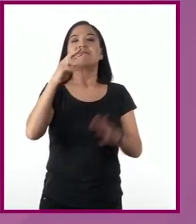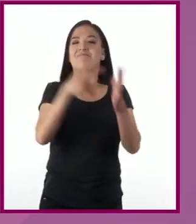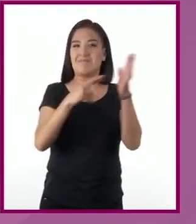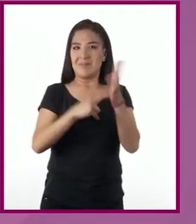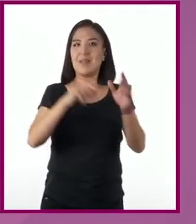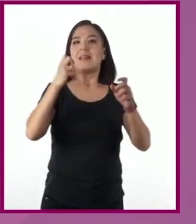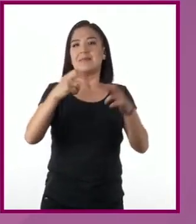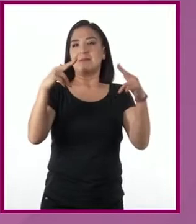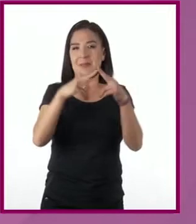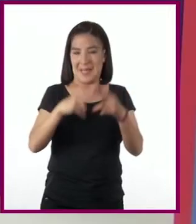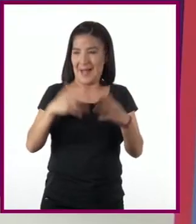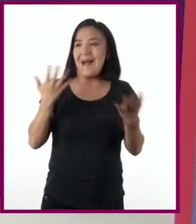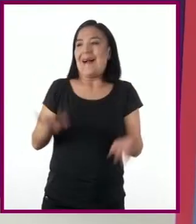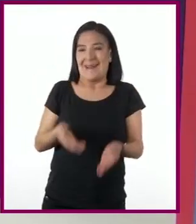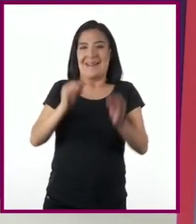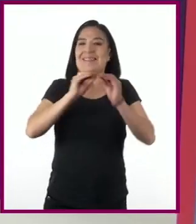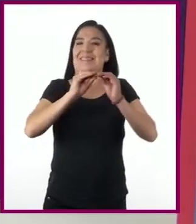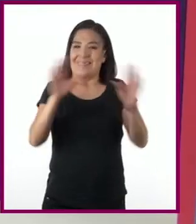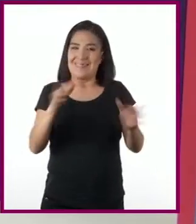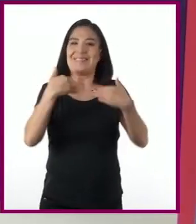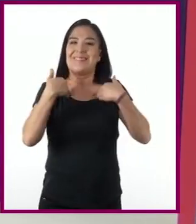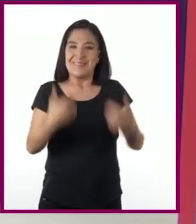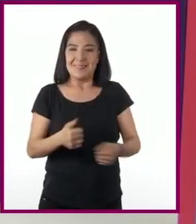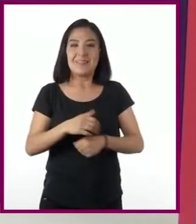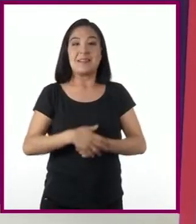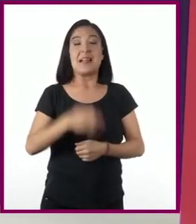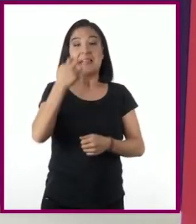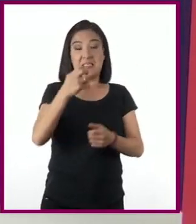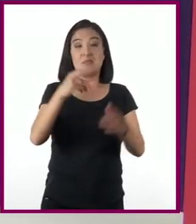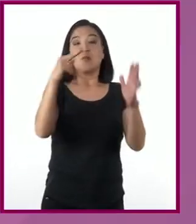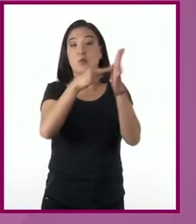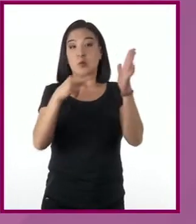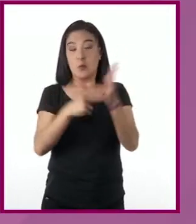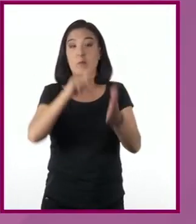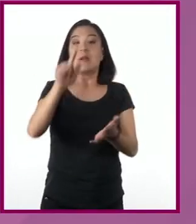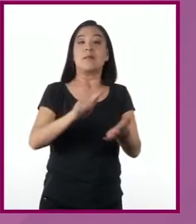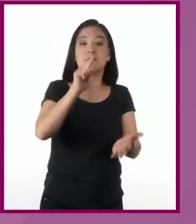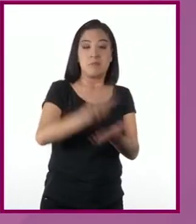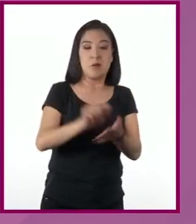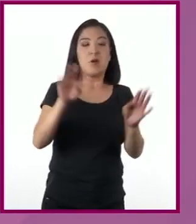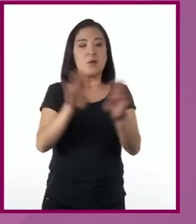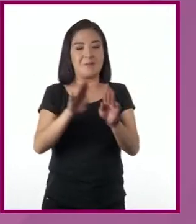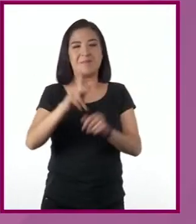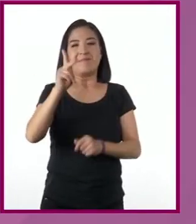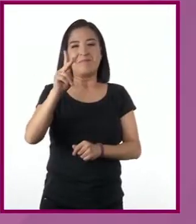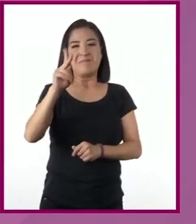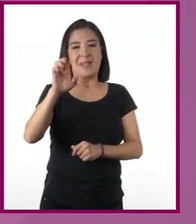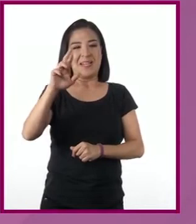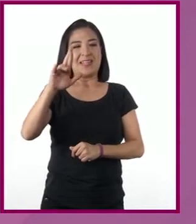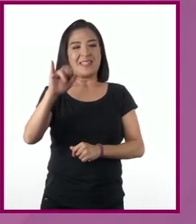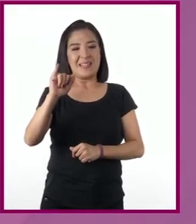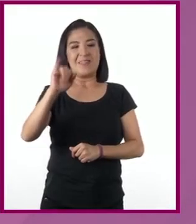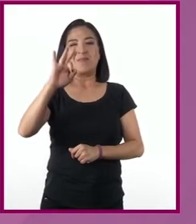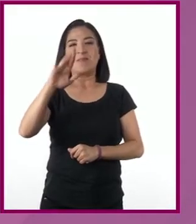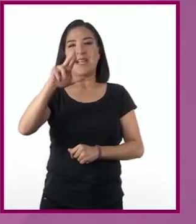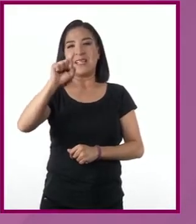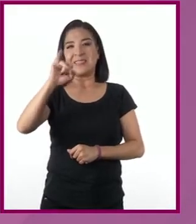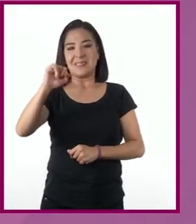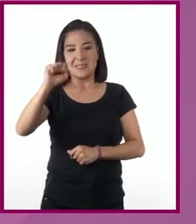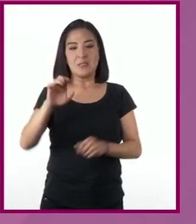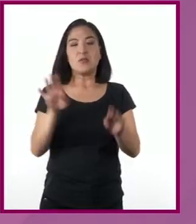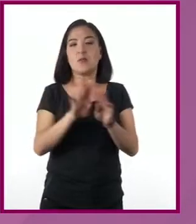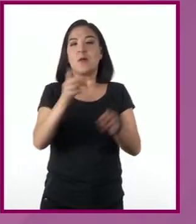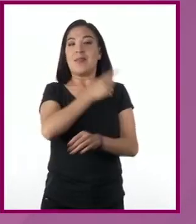sí queda claro. En las normas o leyes, las perífrasis suelen aparecer con un sentido de obligación. Es por